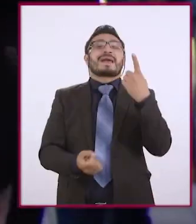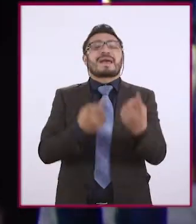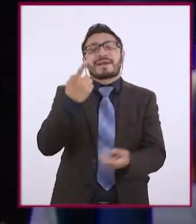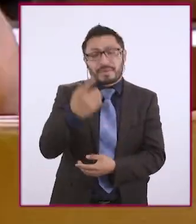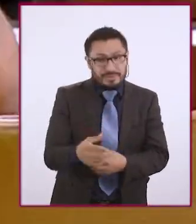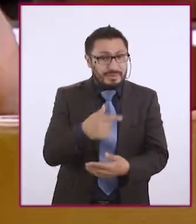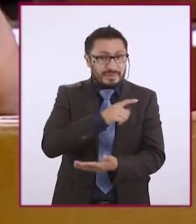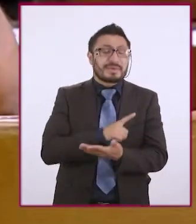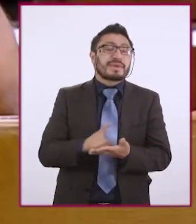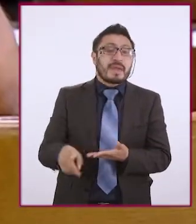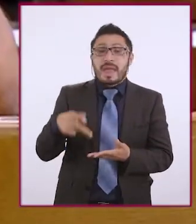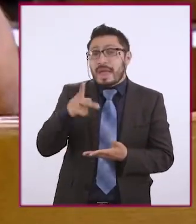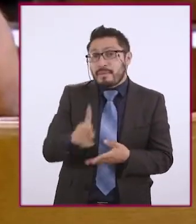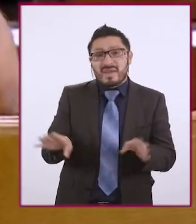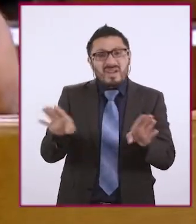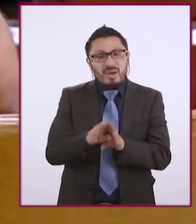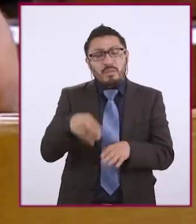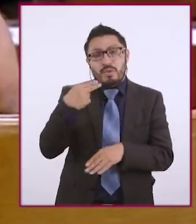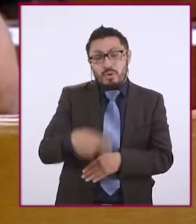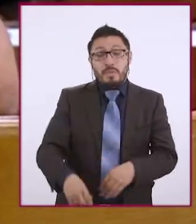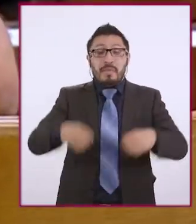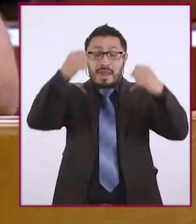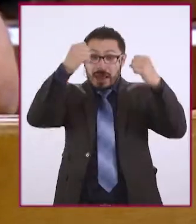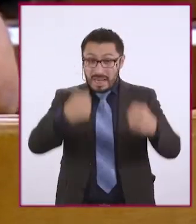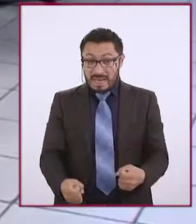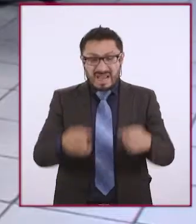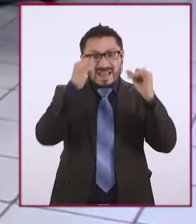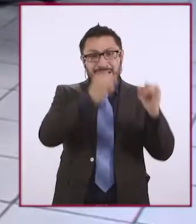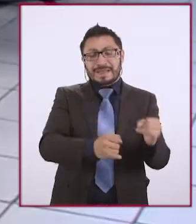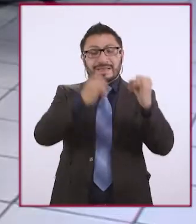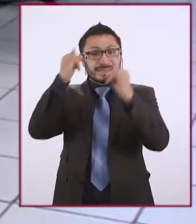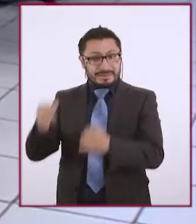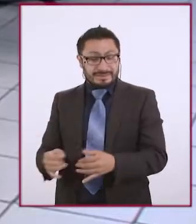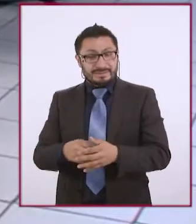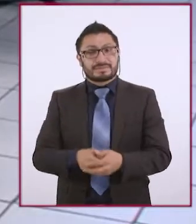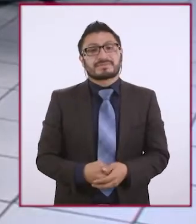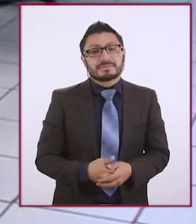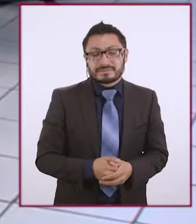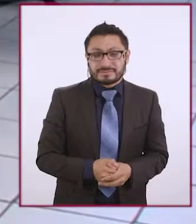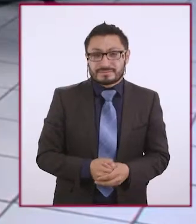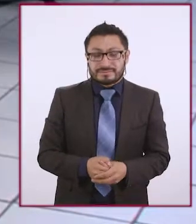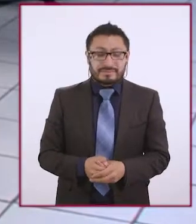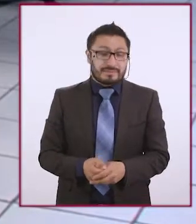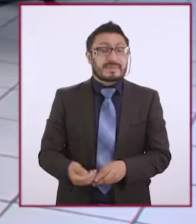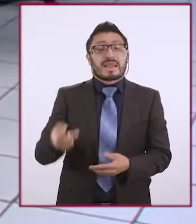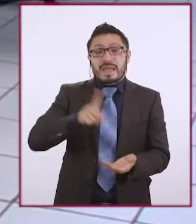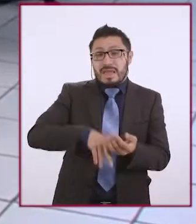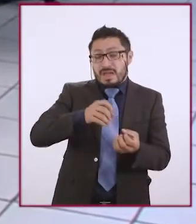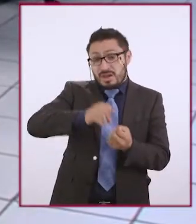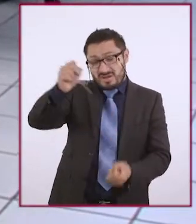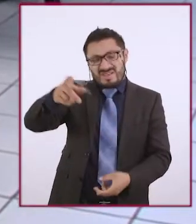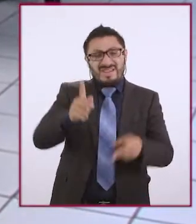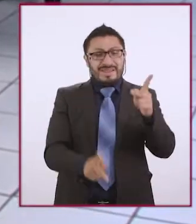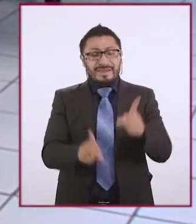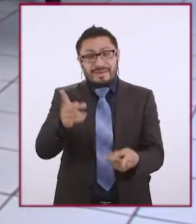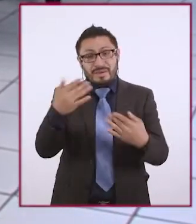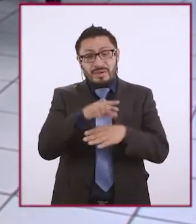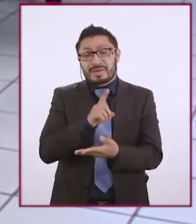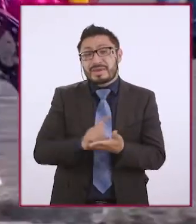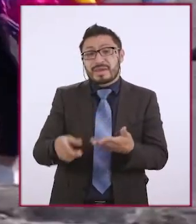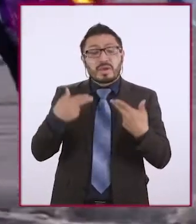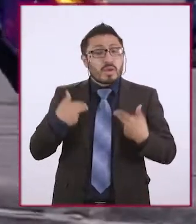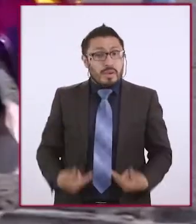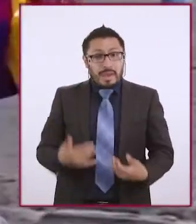de estos derechos, pero los llamaba garantías individuales. Nuestra Constitución habla de derechos humanos y de